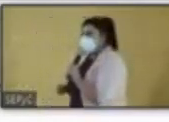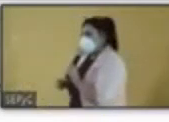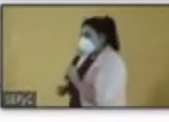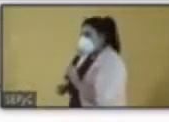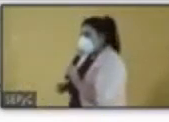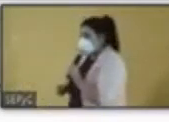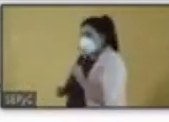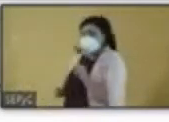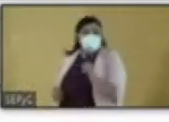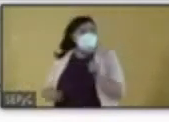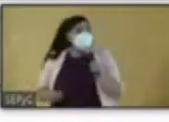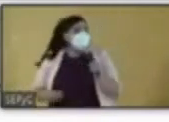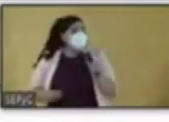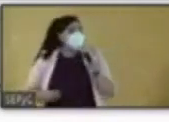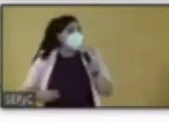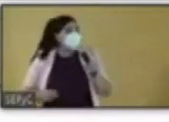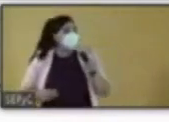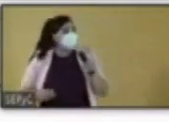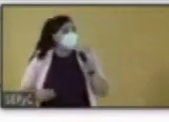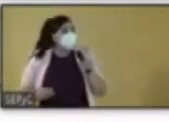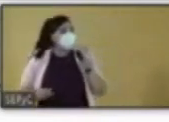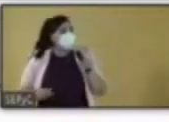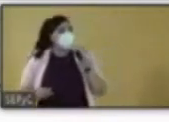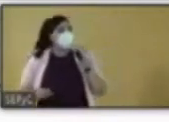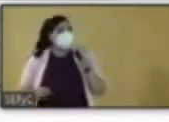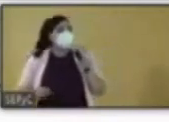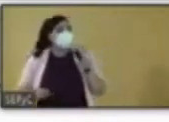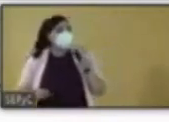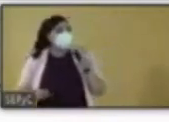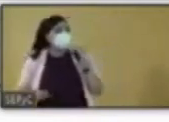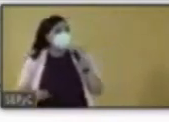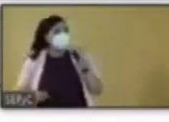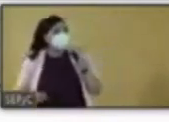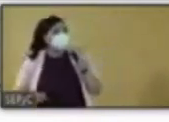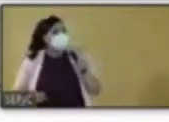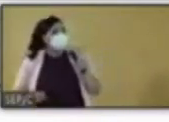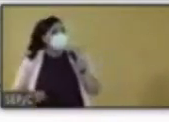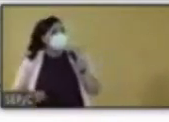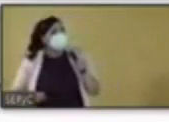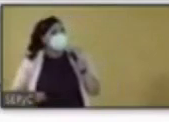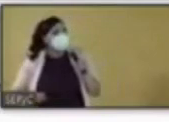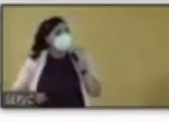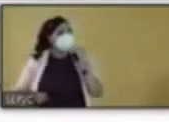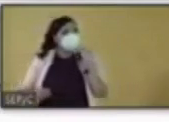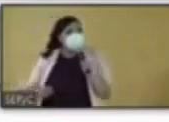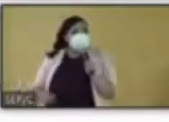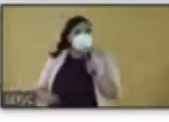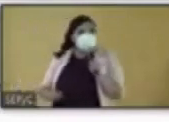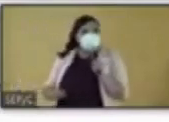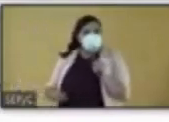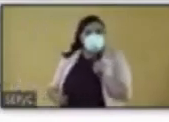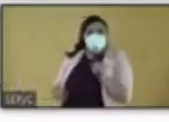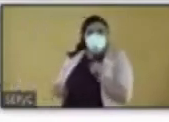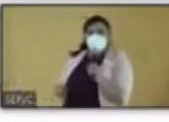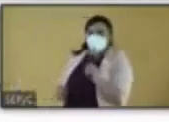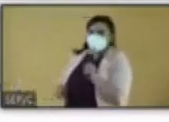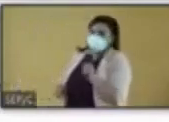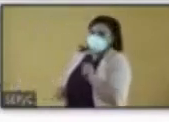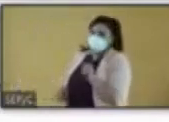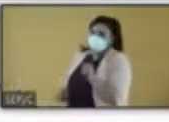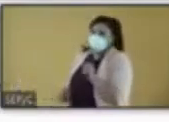año 2020, en calidad de servicio público. Deben de ser cantidades netas,